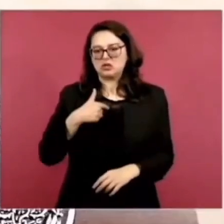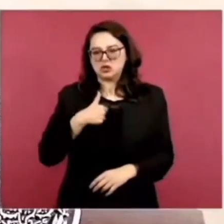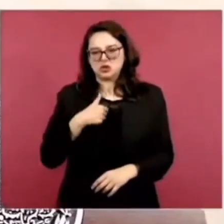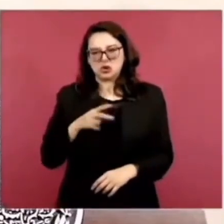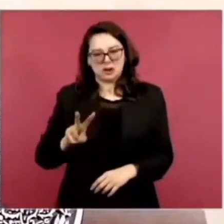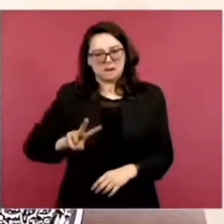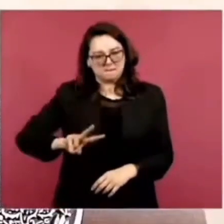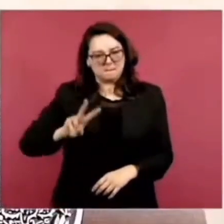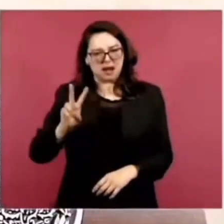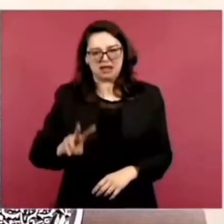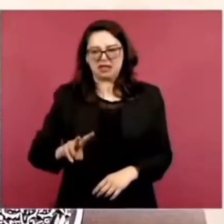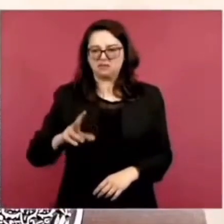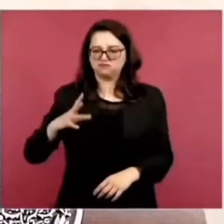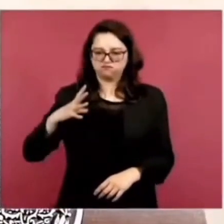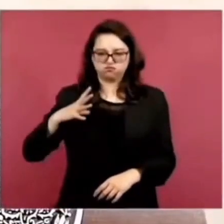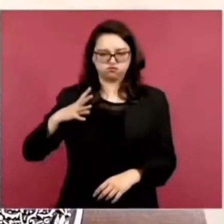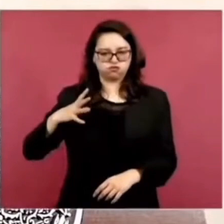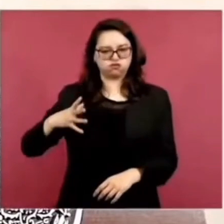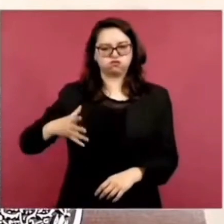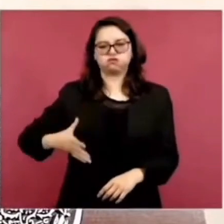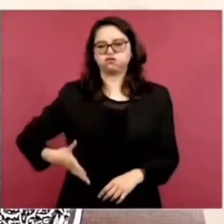son como timbres de orgullo, ¿no?